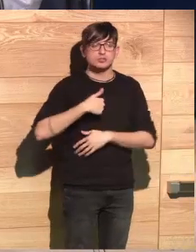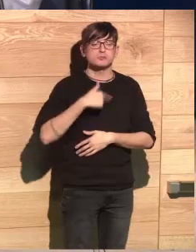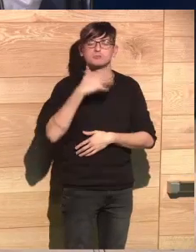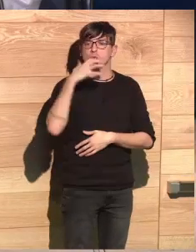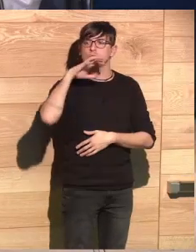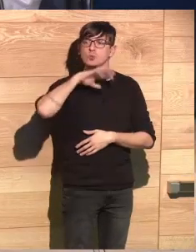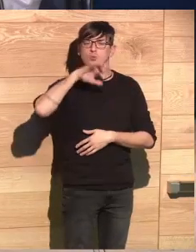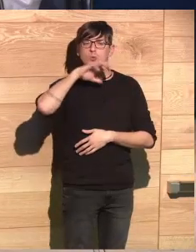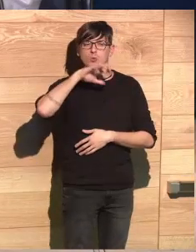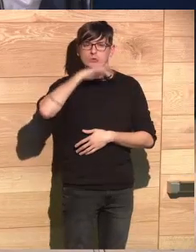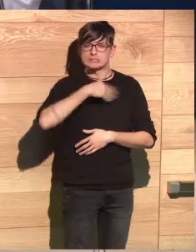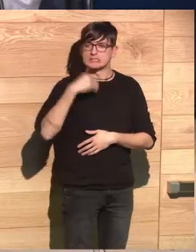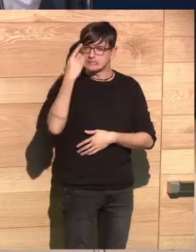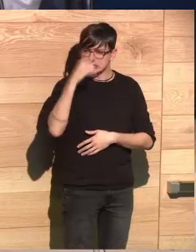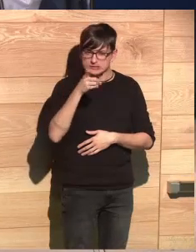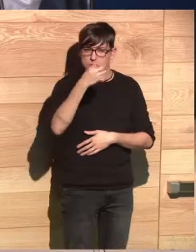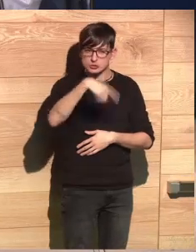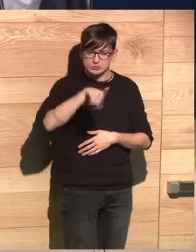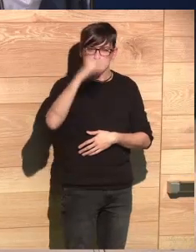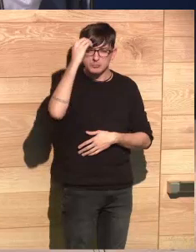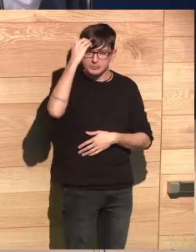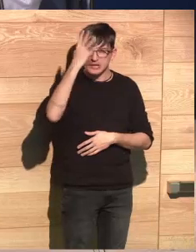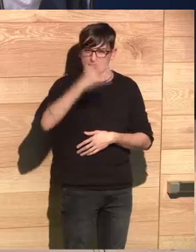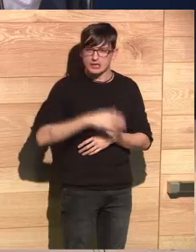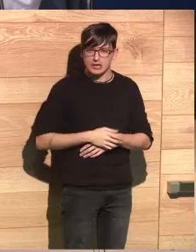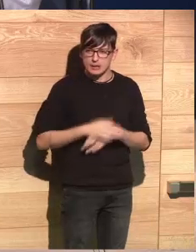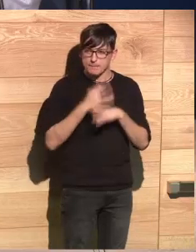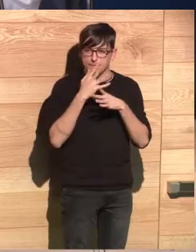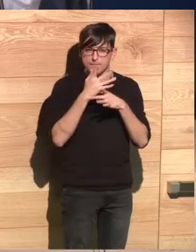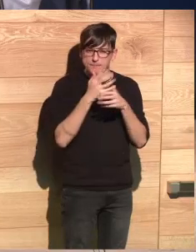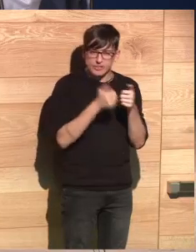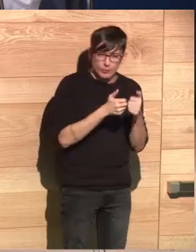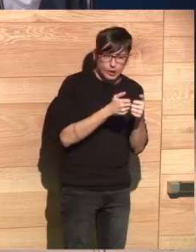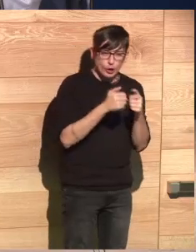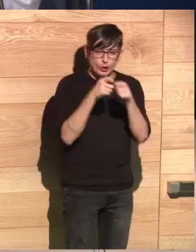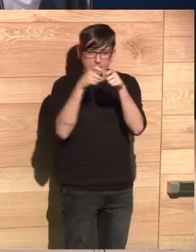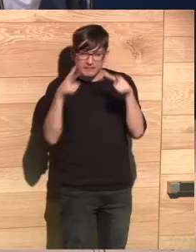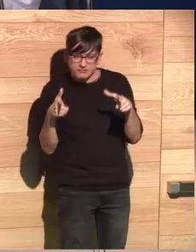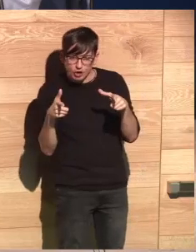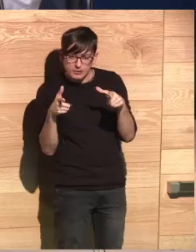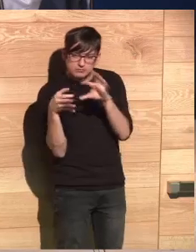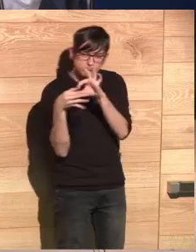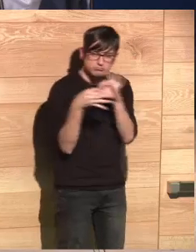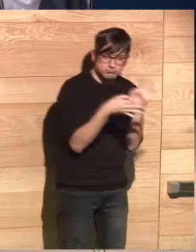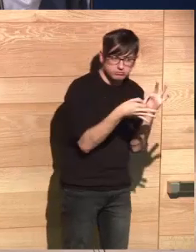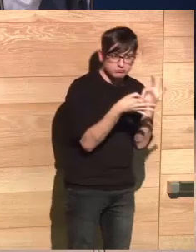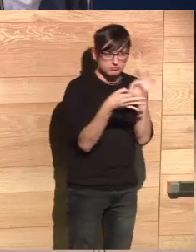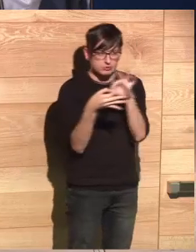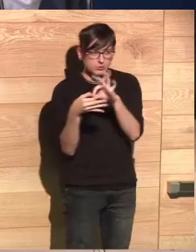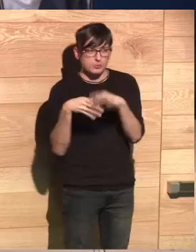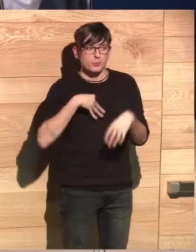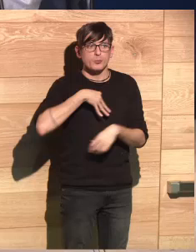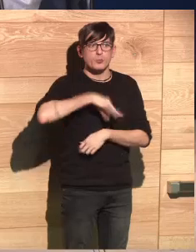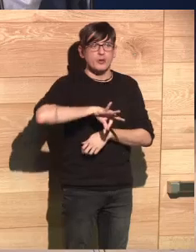tenía curiosidad por saber si consideráis que a lo mejor los videojuegos o las plataformas relacionadas pueden llegar a funcionar